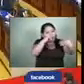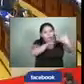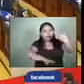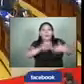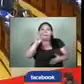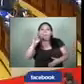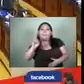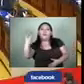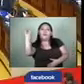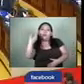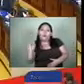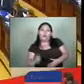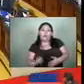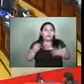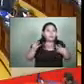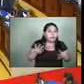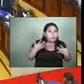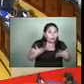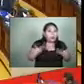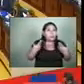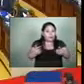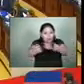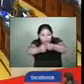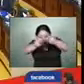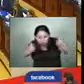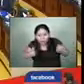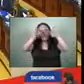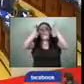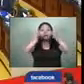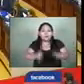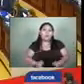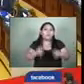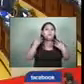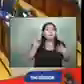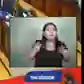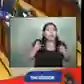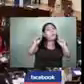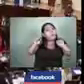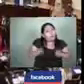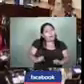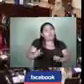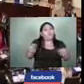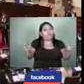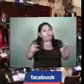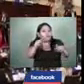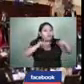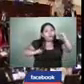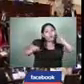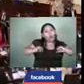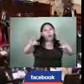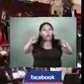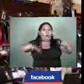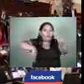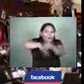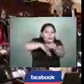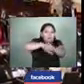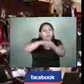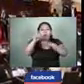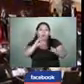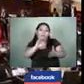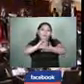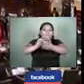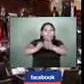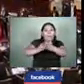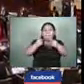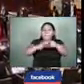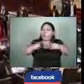20 de octubre a espera de su publicación en el diario oficial que permite actividades artísticas, deportivas y culturales, pero no